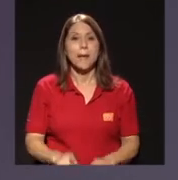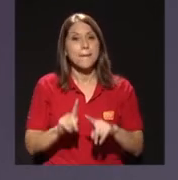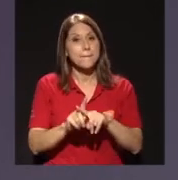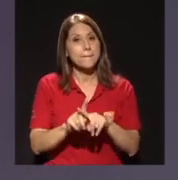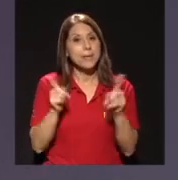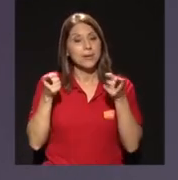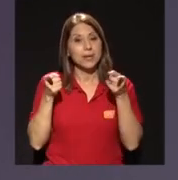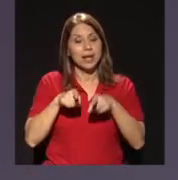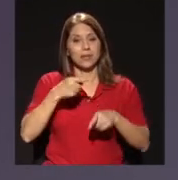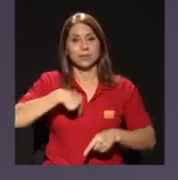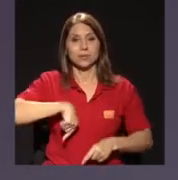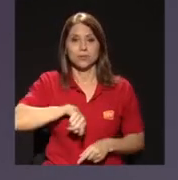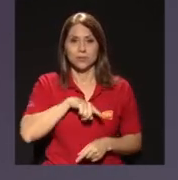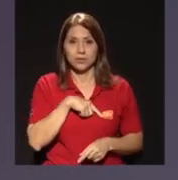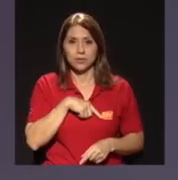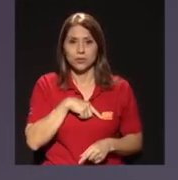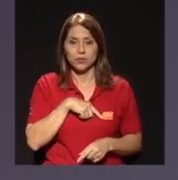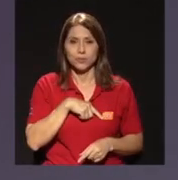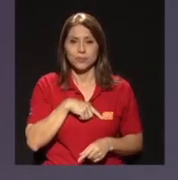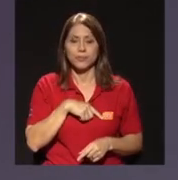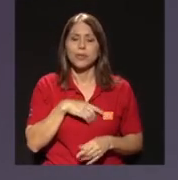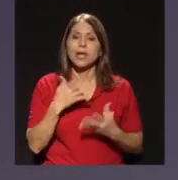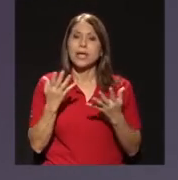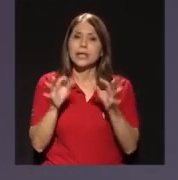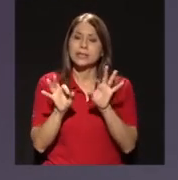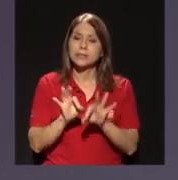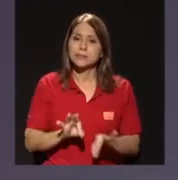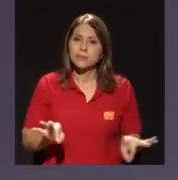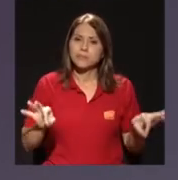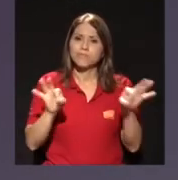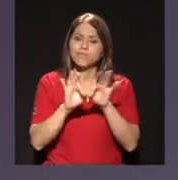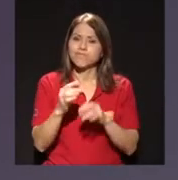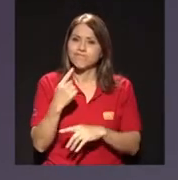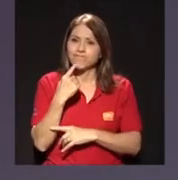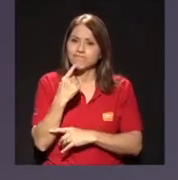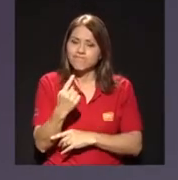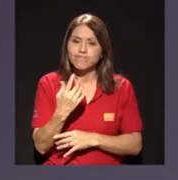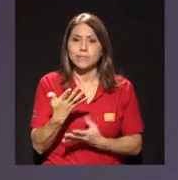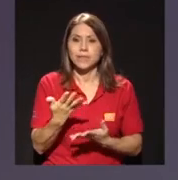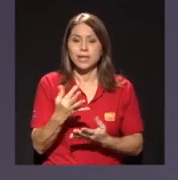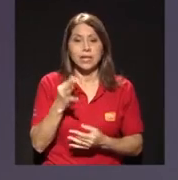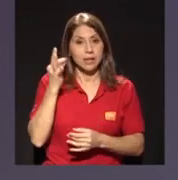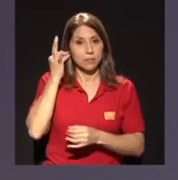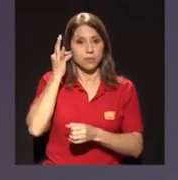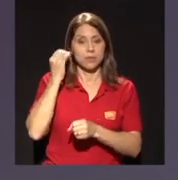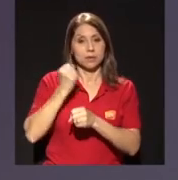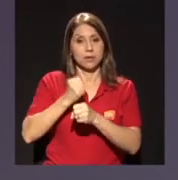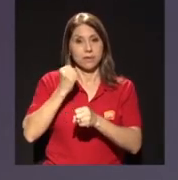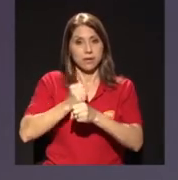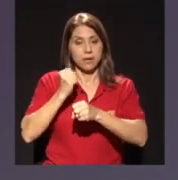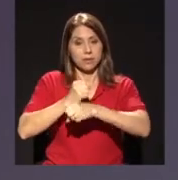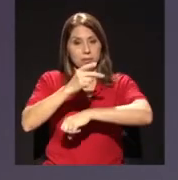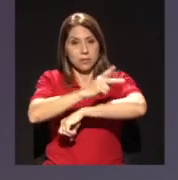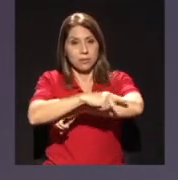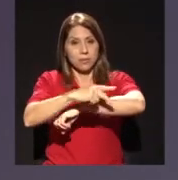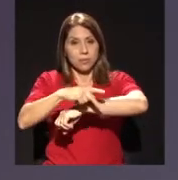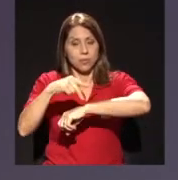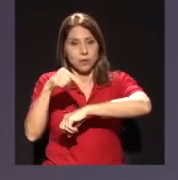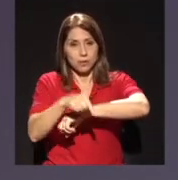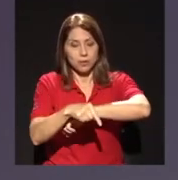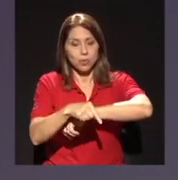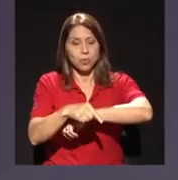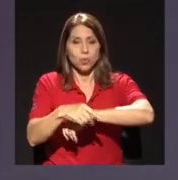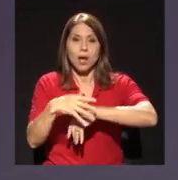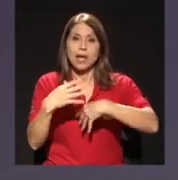el caso nuestro, importante destacar de que la mujer en la labor portuaria nuestra ha sido